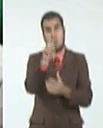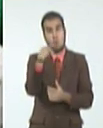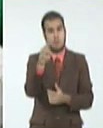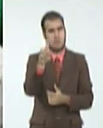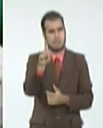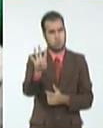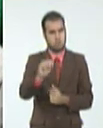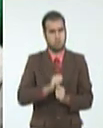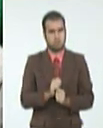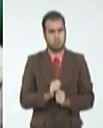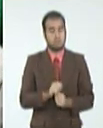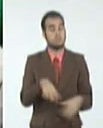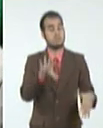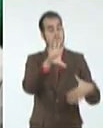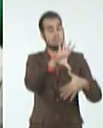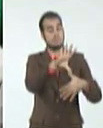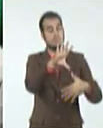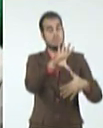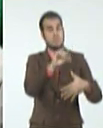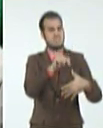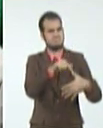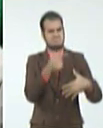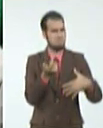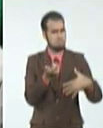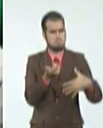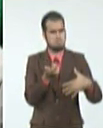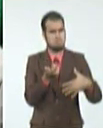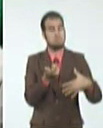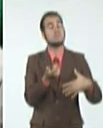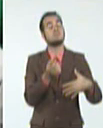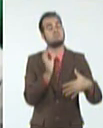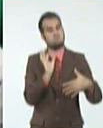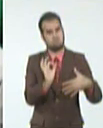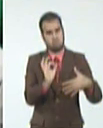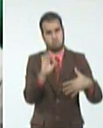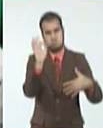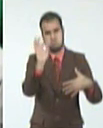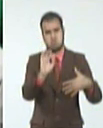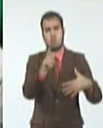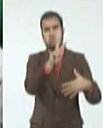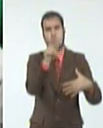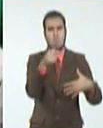todavía si la comparamos con la región de las Américas,